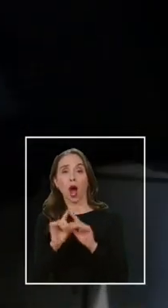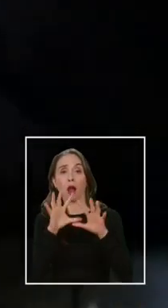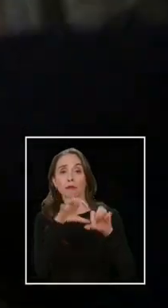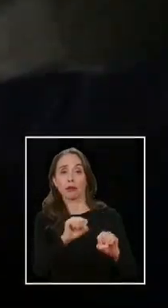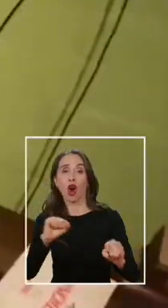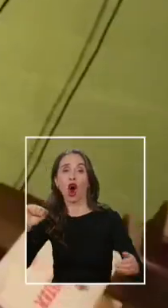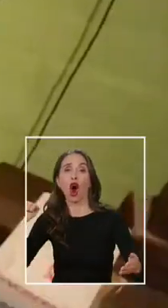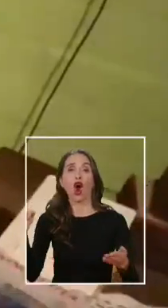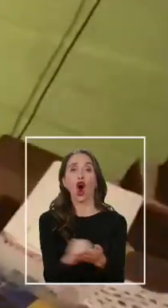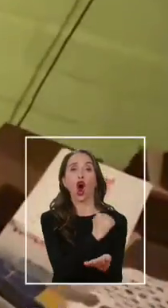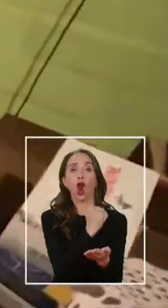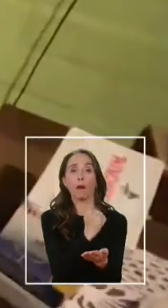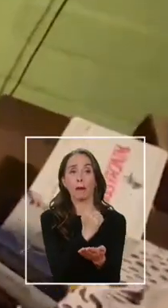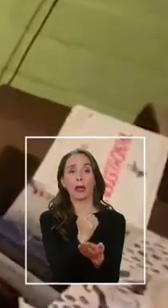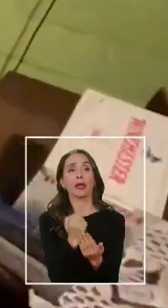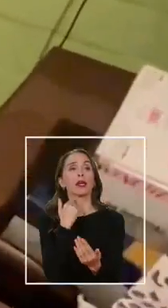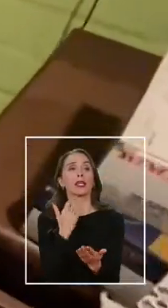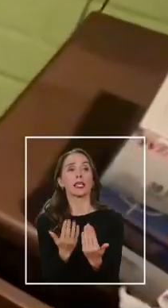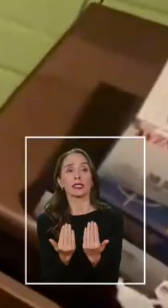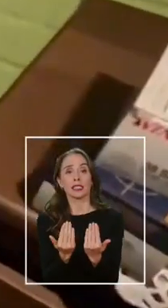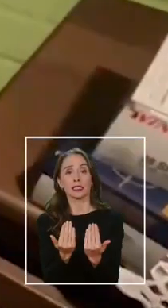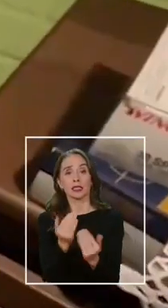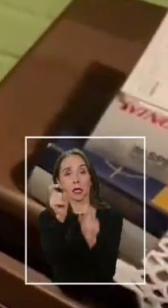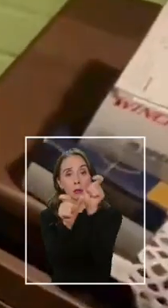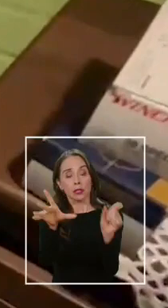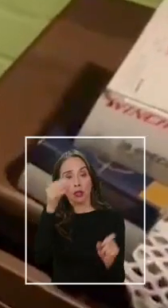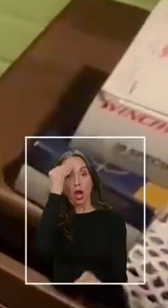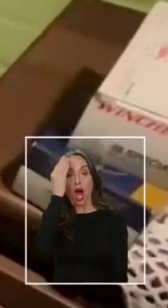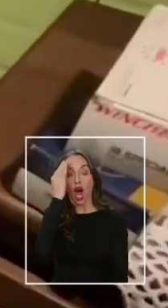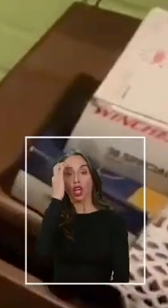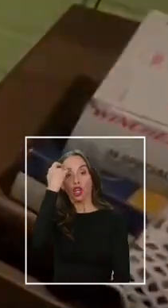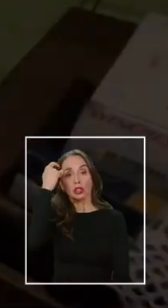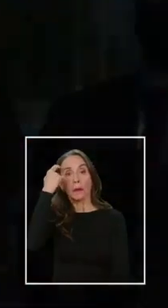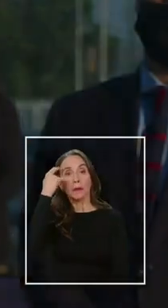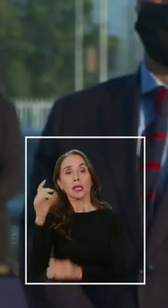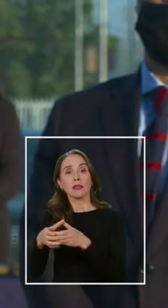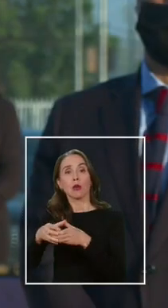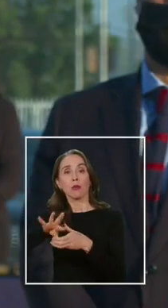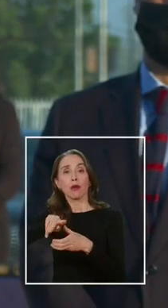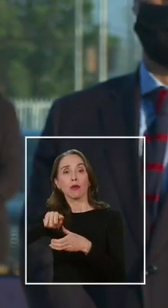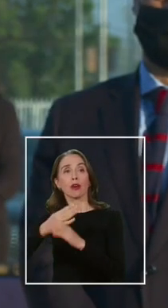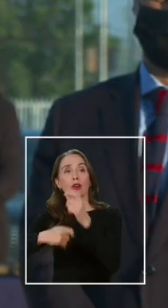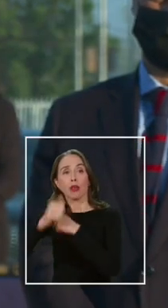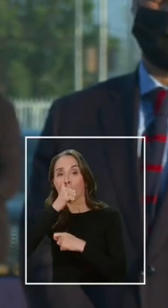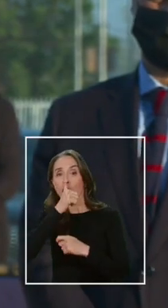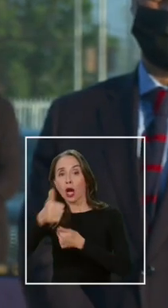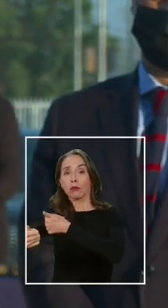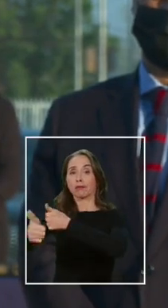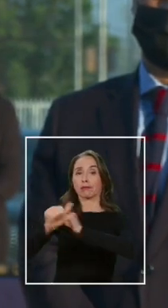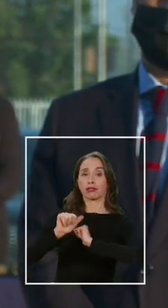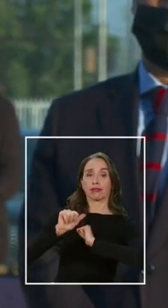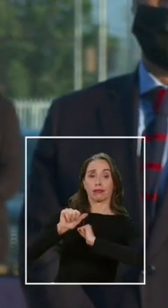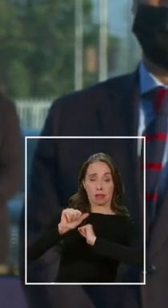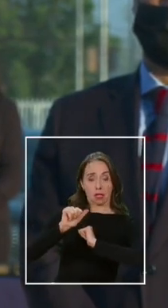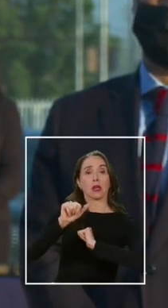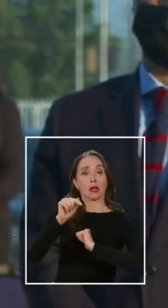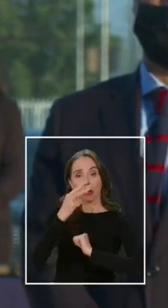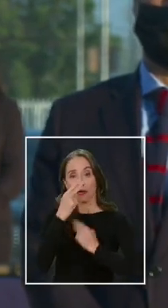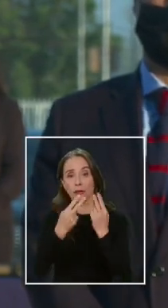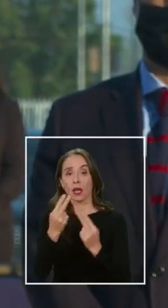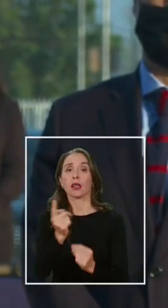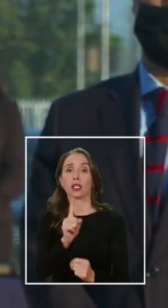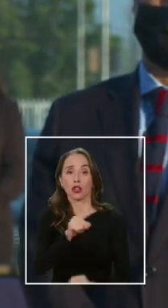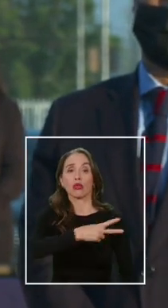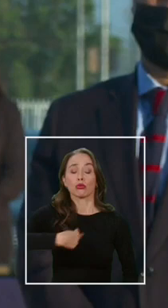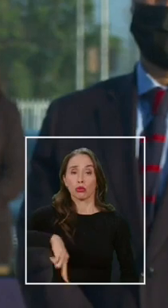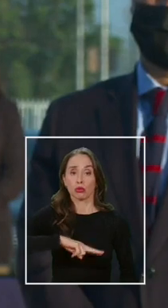necesario para la conciencia de la gente que piensa que el crimen organizado hoy día está ganando la batalla. Esto da cuenta de que no.